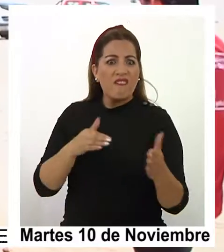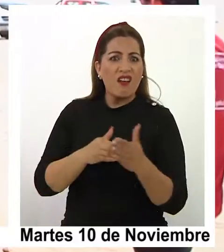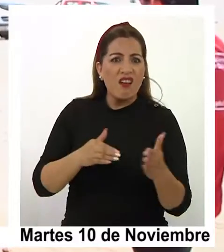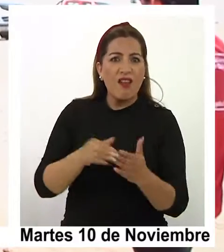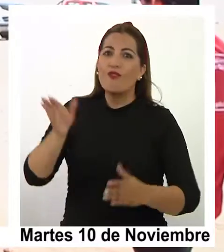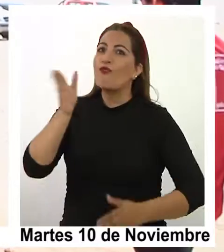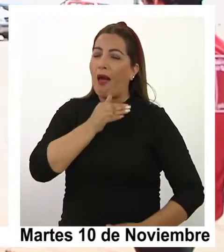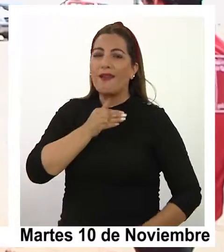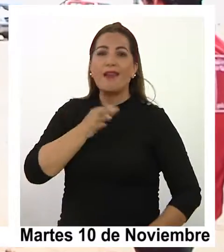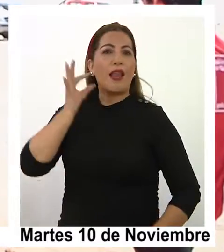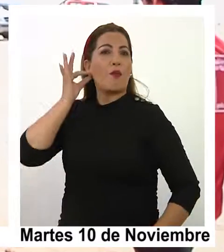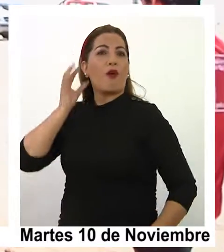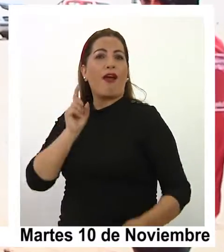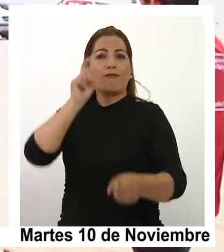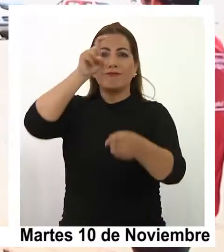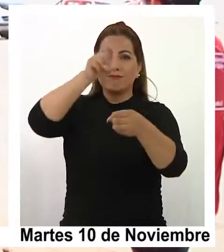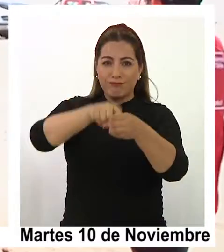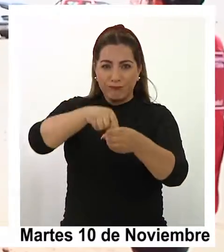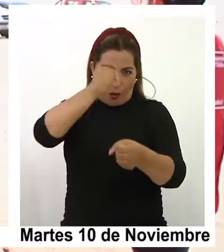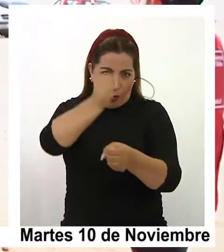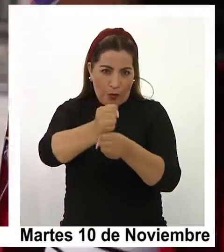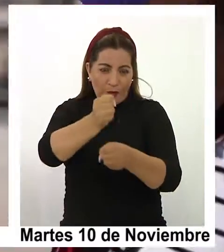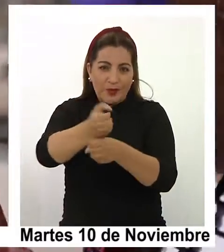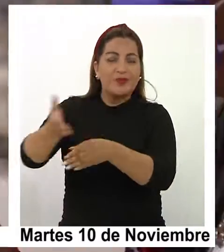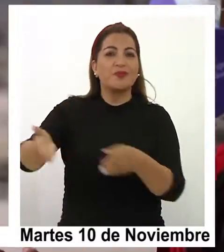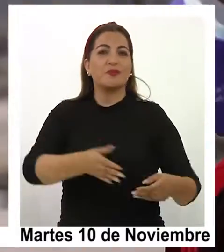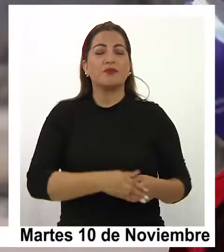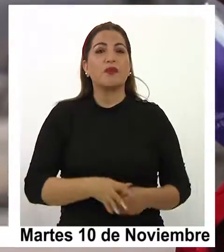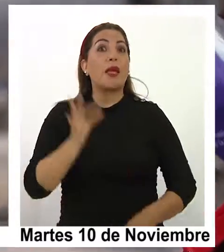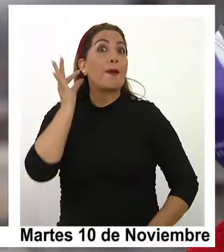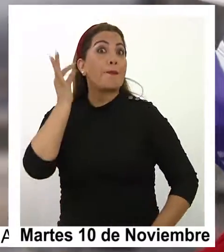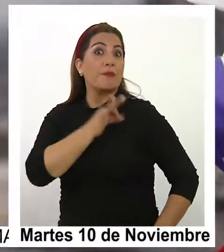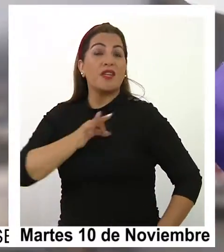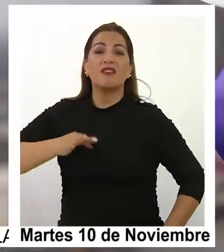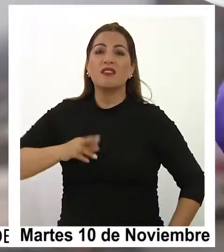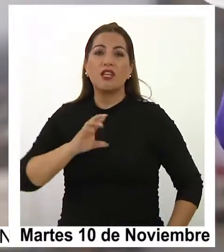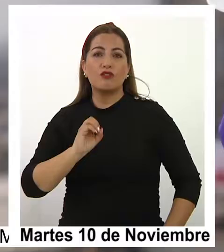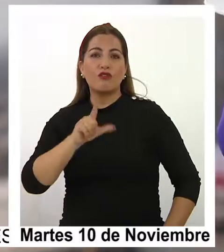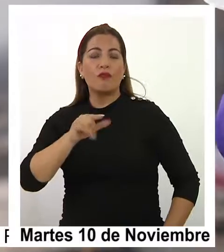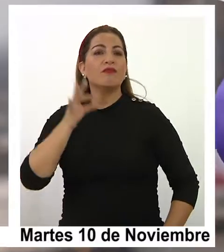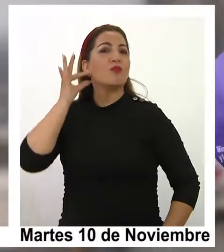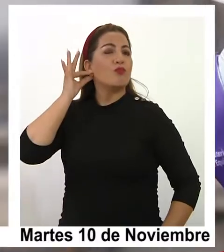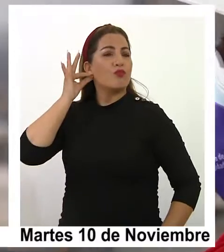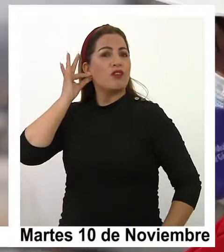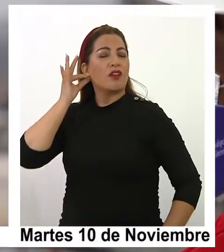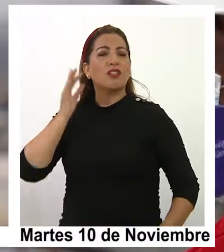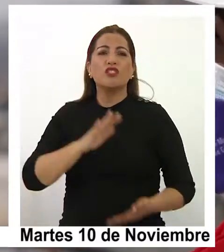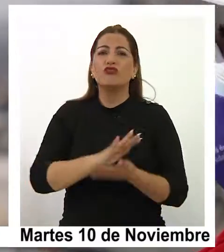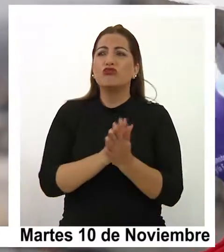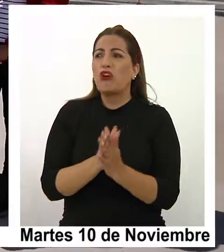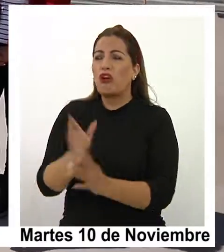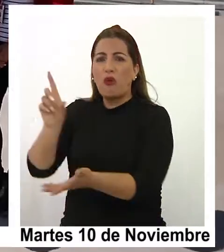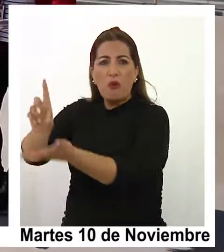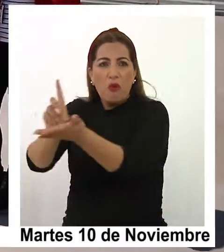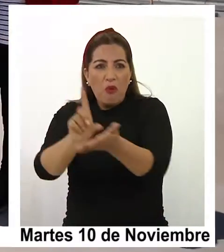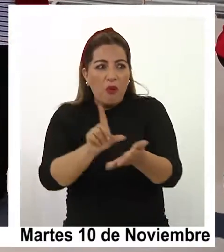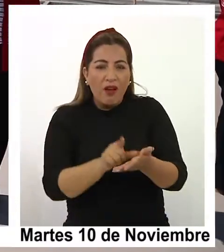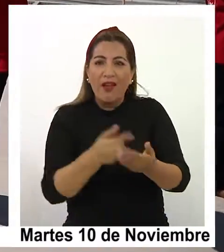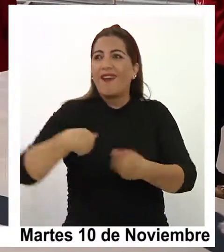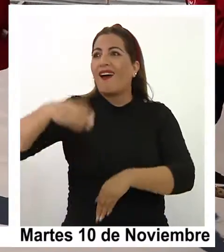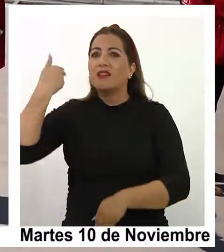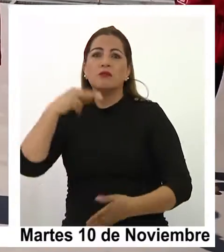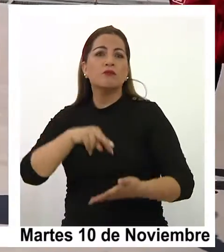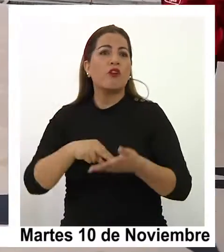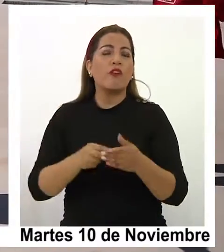efectiva para que las mujeres no ingresen al mundo de la construcción. Para la Ministra, el rol de las mujeres en todas las áreas se vio muy afectado